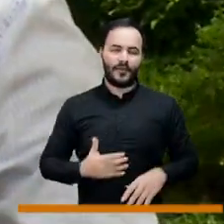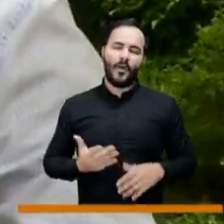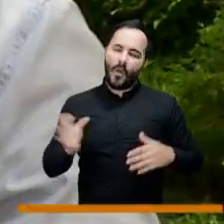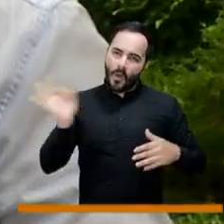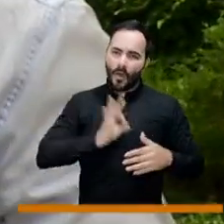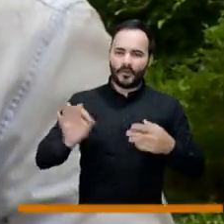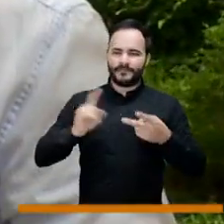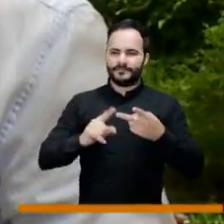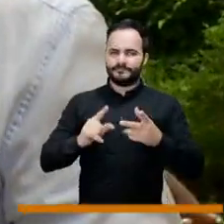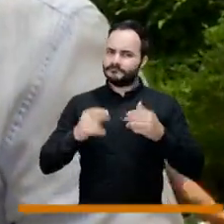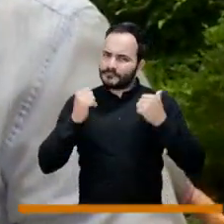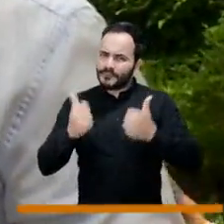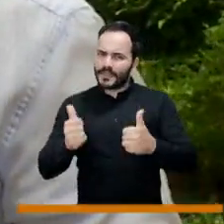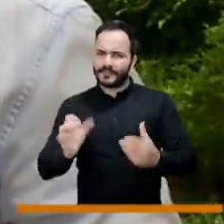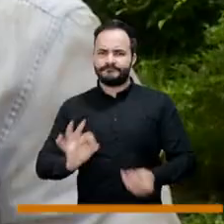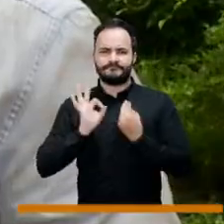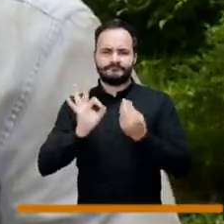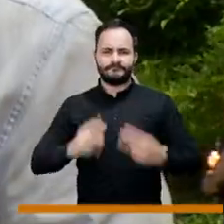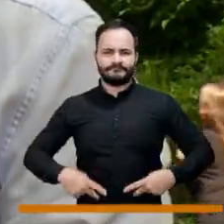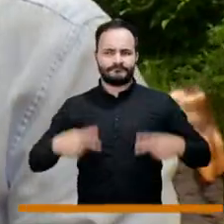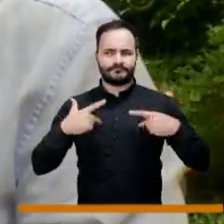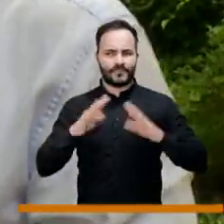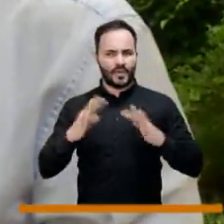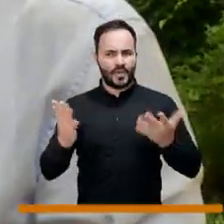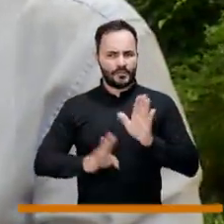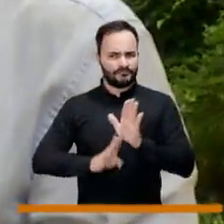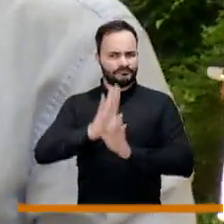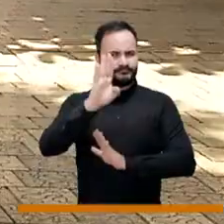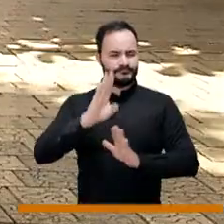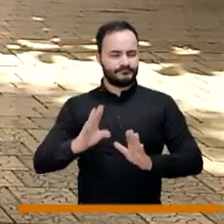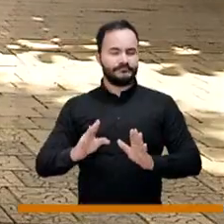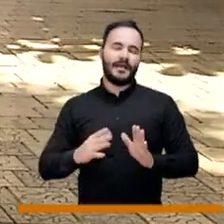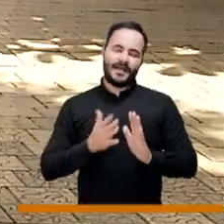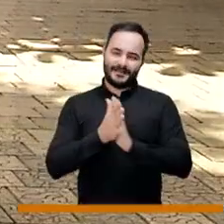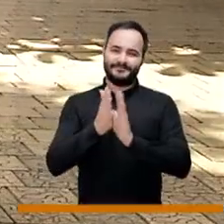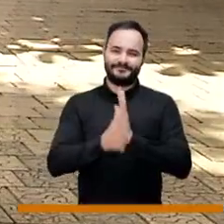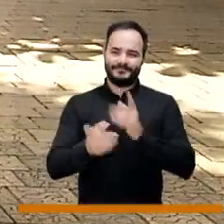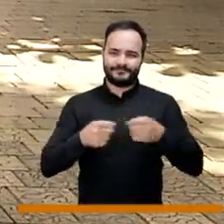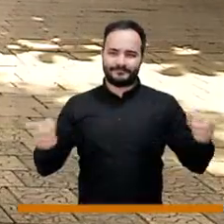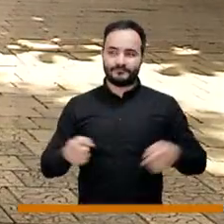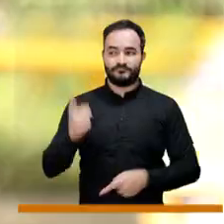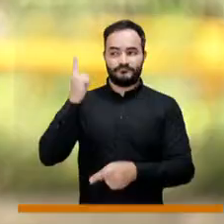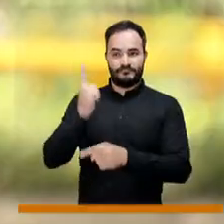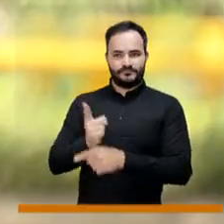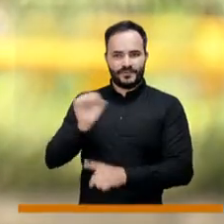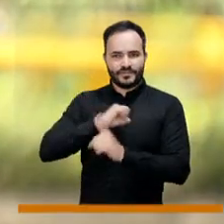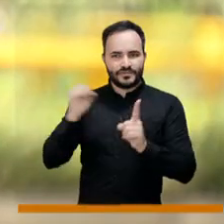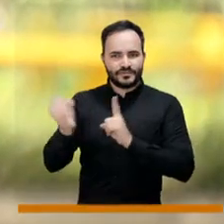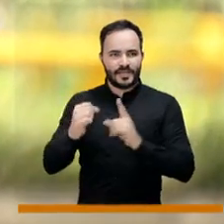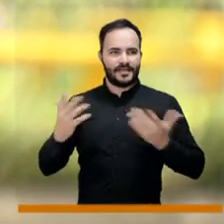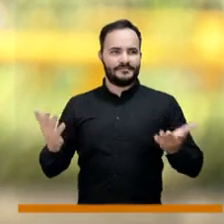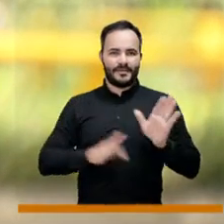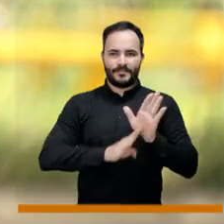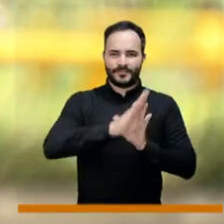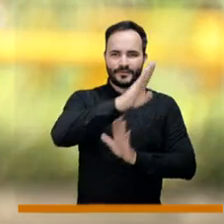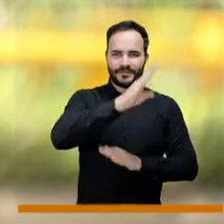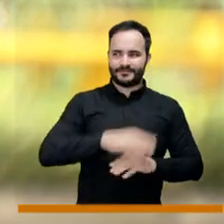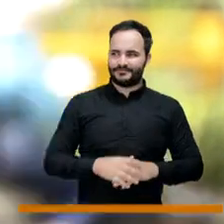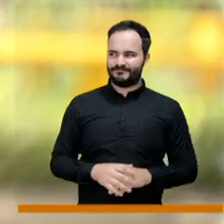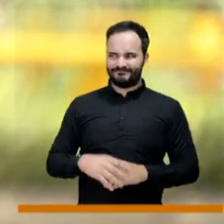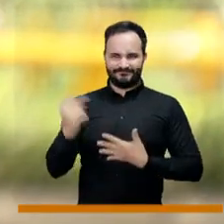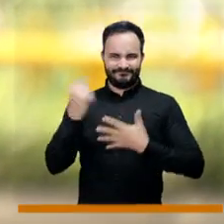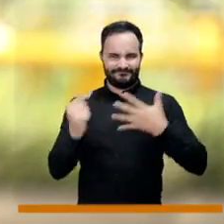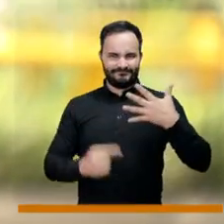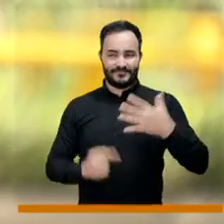generar calidad de vida y desarrollo en un país. Progreso y, bueno, bienestar social, que es definitivamente lo que estamos buscando